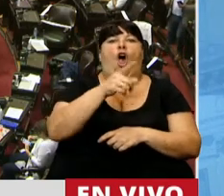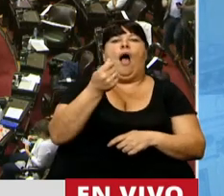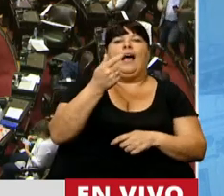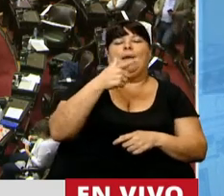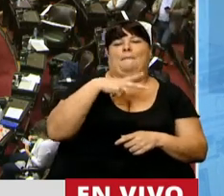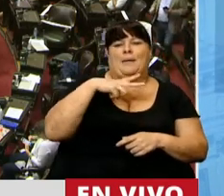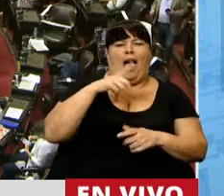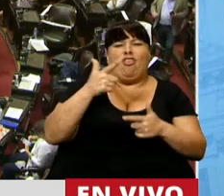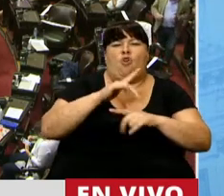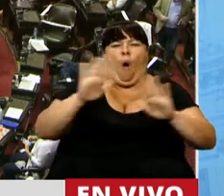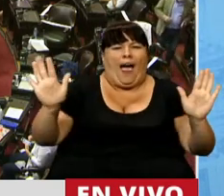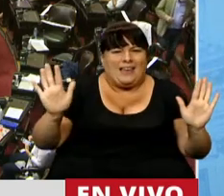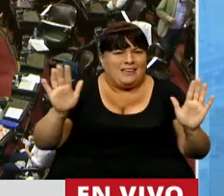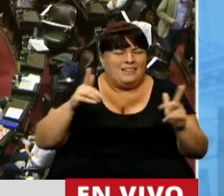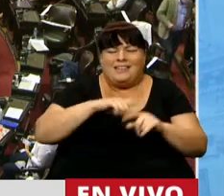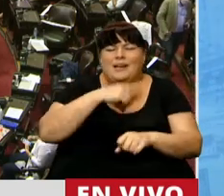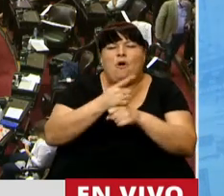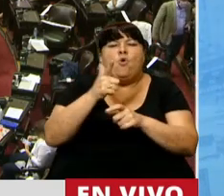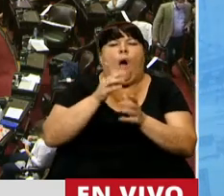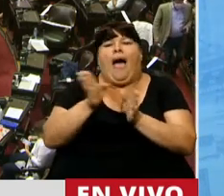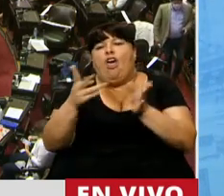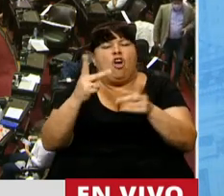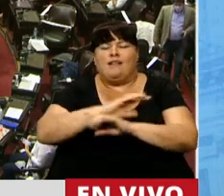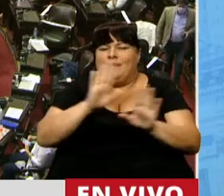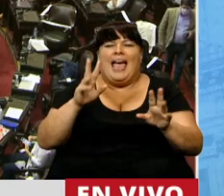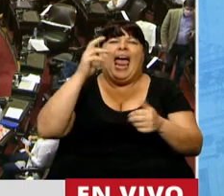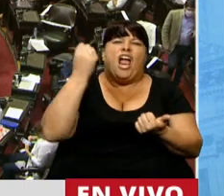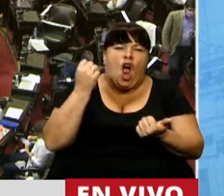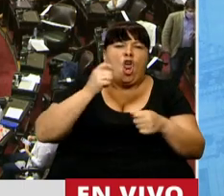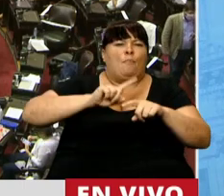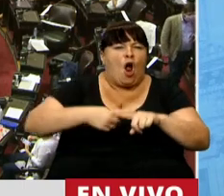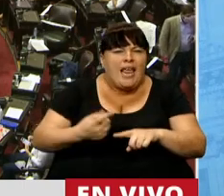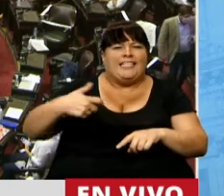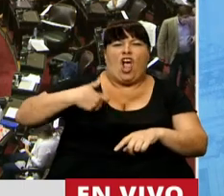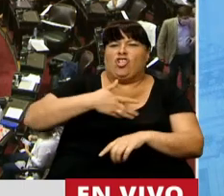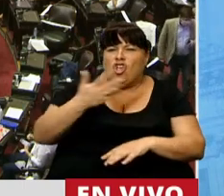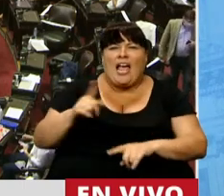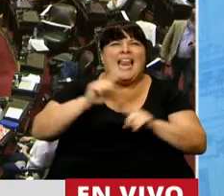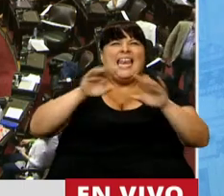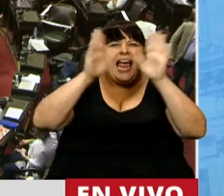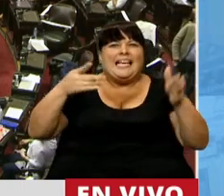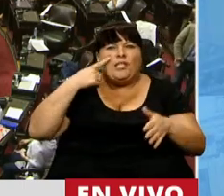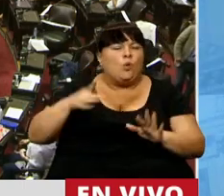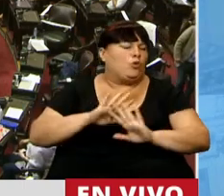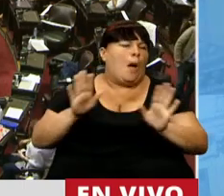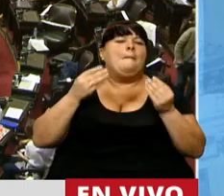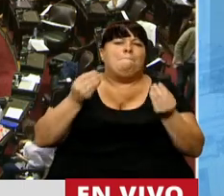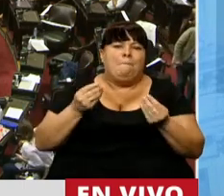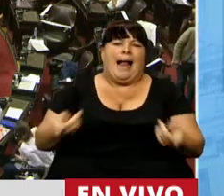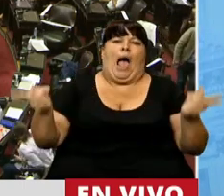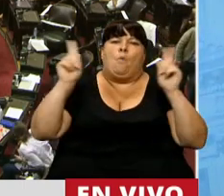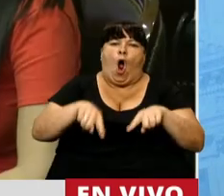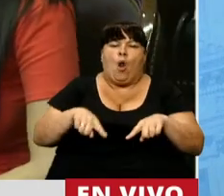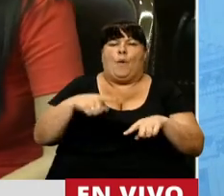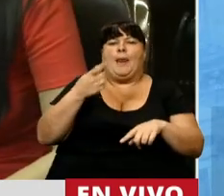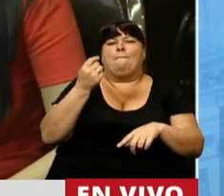capitalización individual. No existe. No hay ninguna viabilidad económica, política, social ni institucional para el regreso